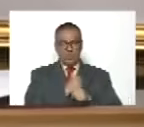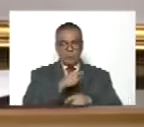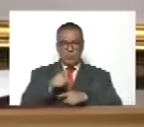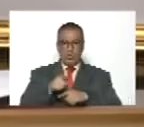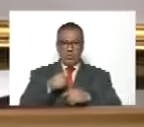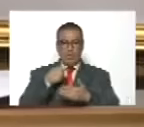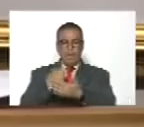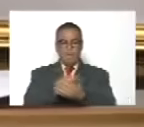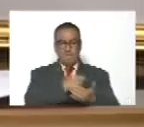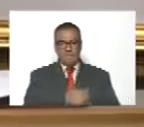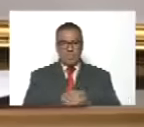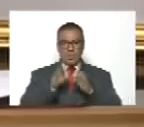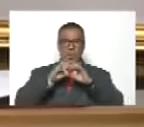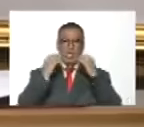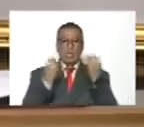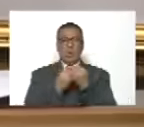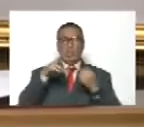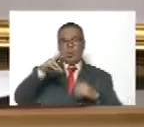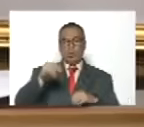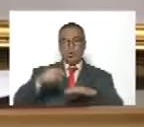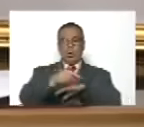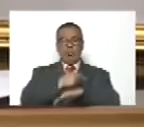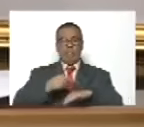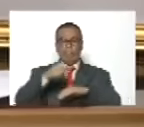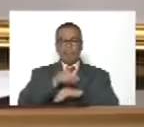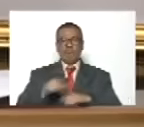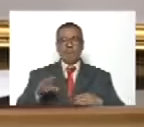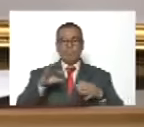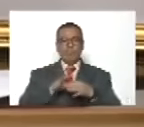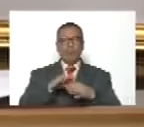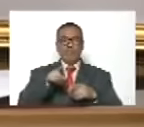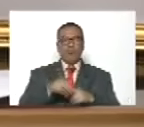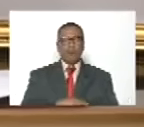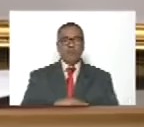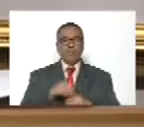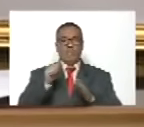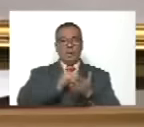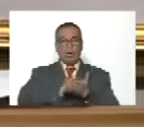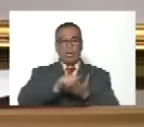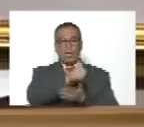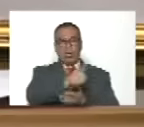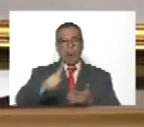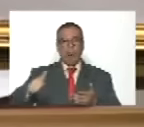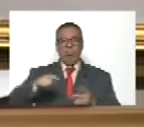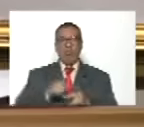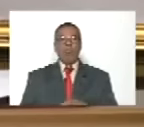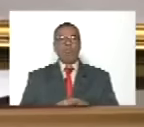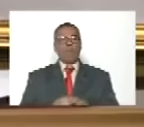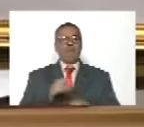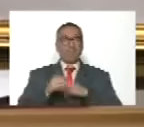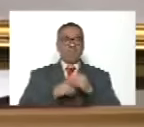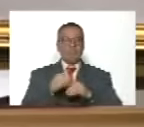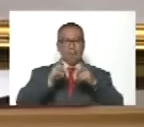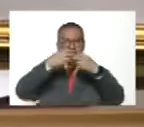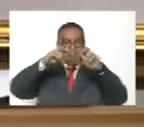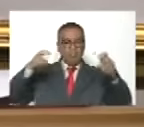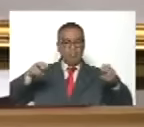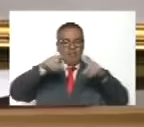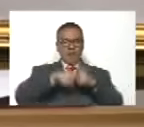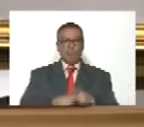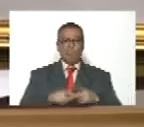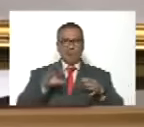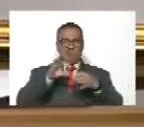y financiamiento de las organizaciones no gubernamentales y afines, artículo por artículo, así como las denominaciones de los títulos,